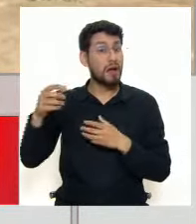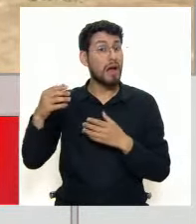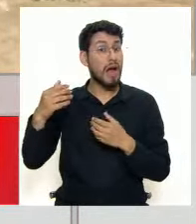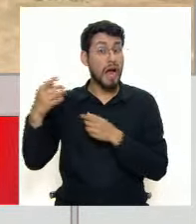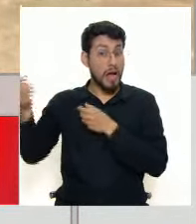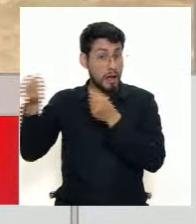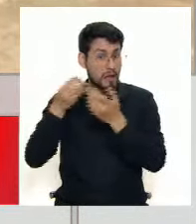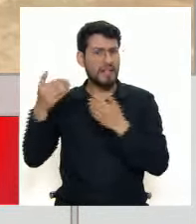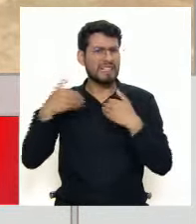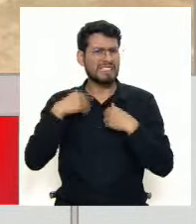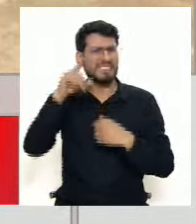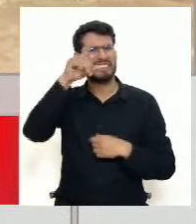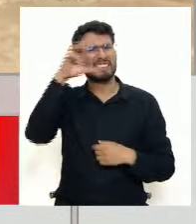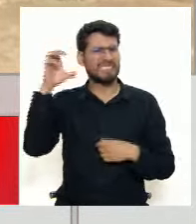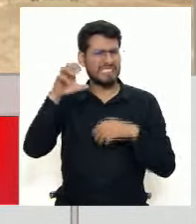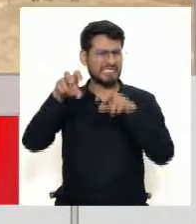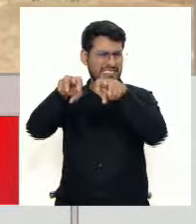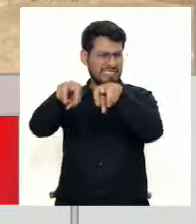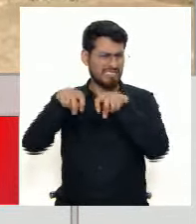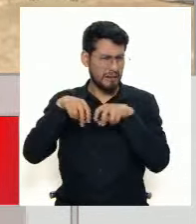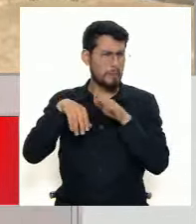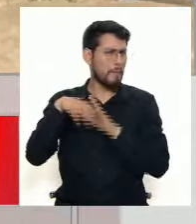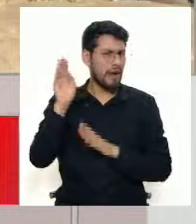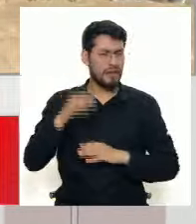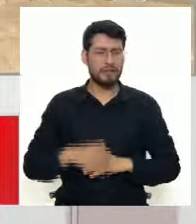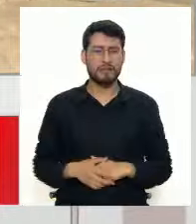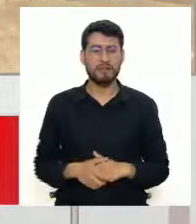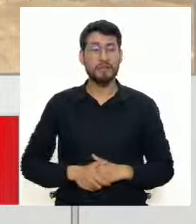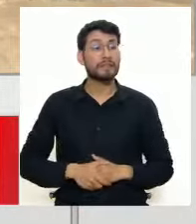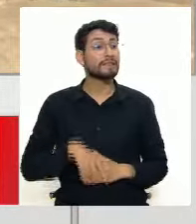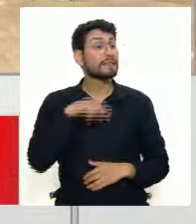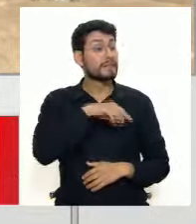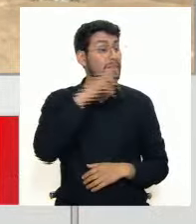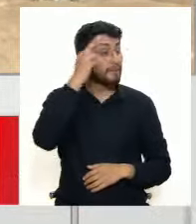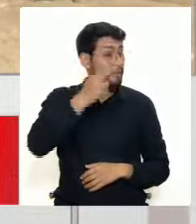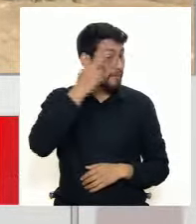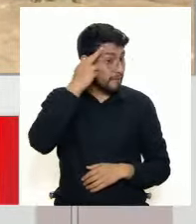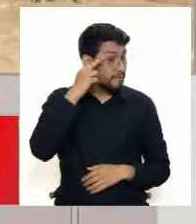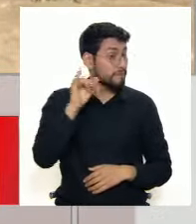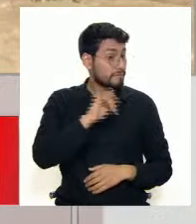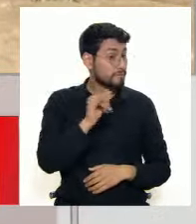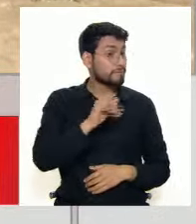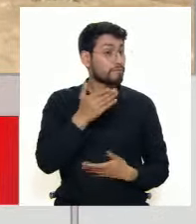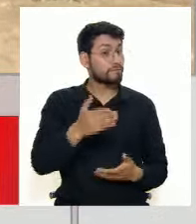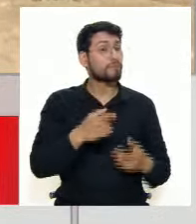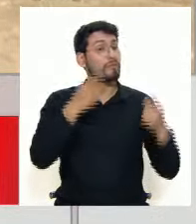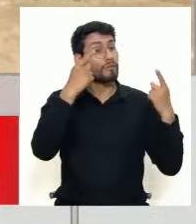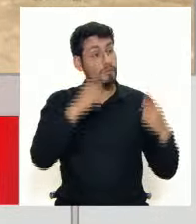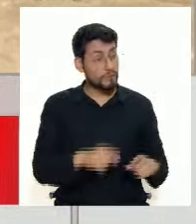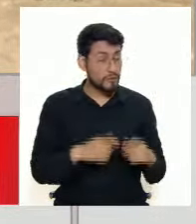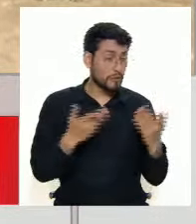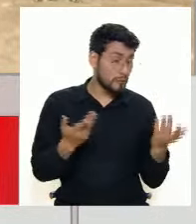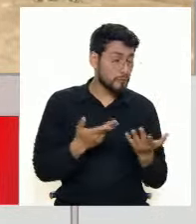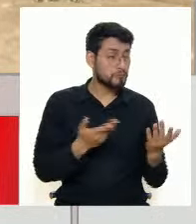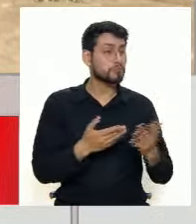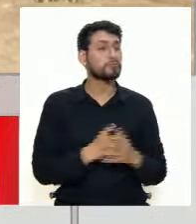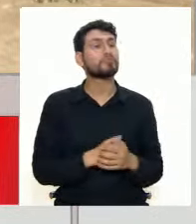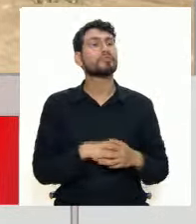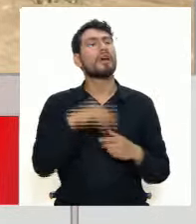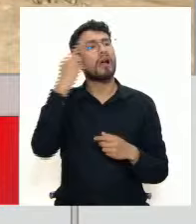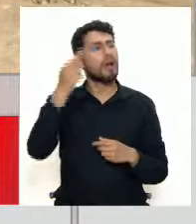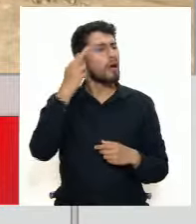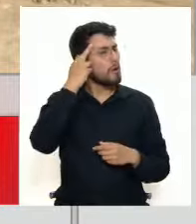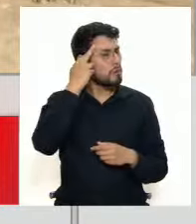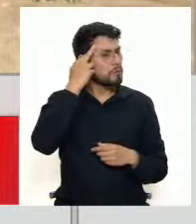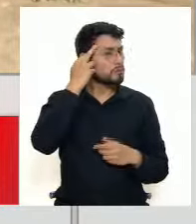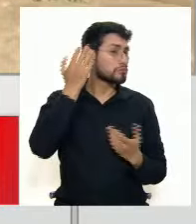que estaban dentro de esta embarcación. Claro, y esa es una de las razones también, Kimberly, que se atribuiría, ¿no es cierto?, a la